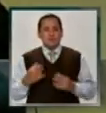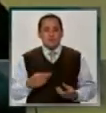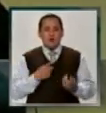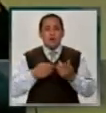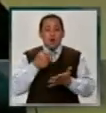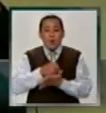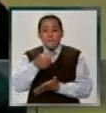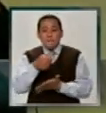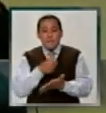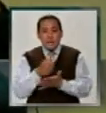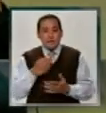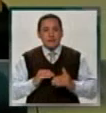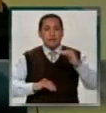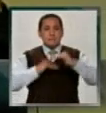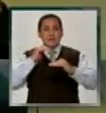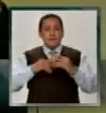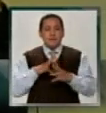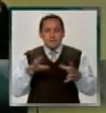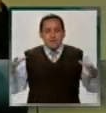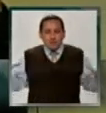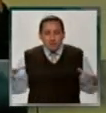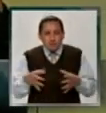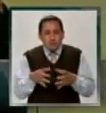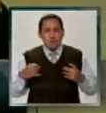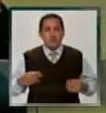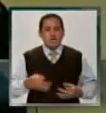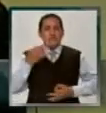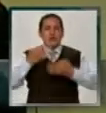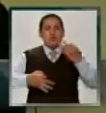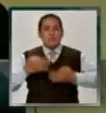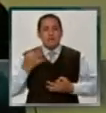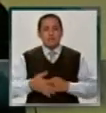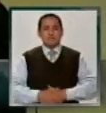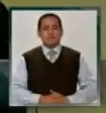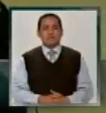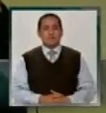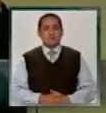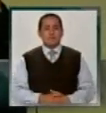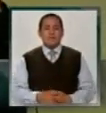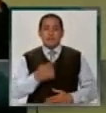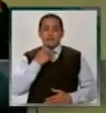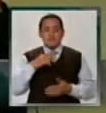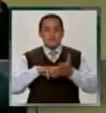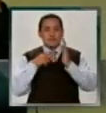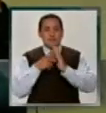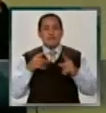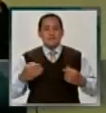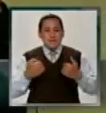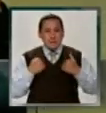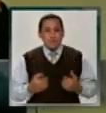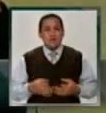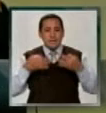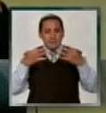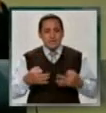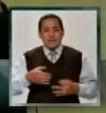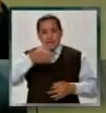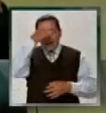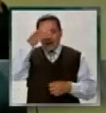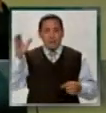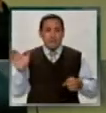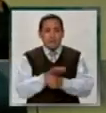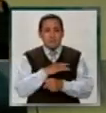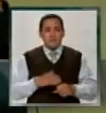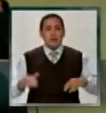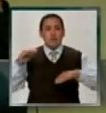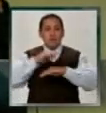consumo, niveles de prisionización, de judicialización. Es decir, tenemos que ser capaces de cubrir